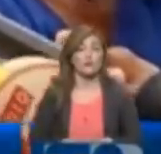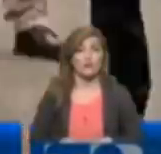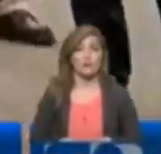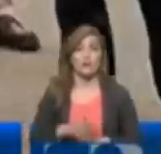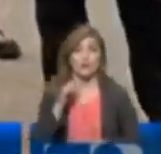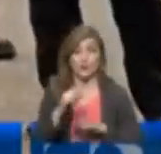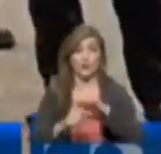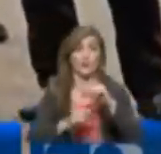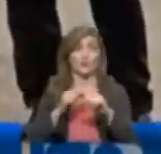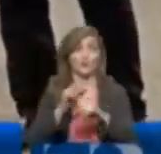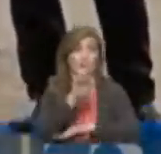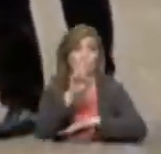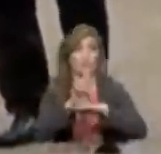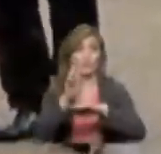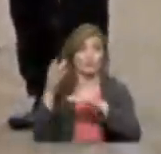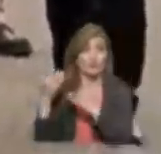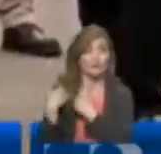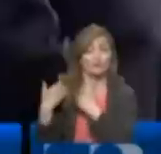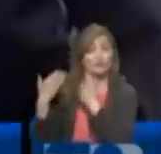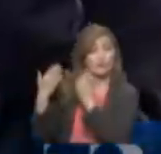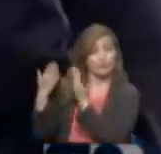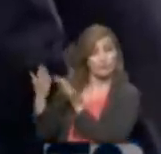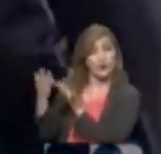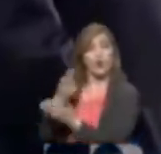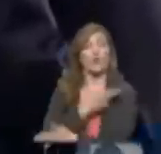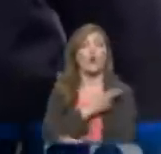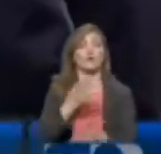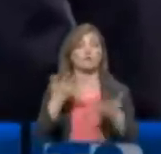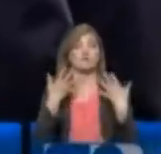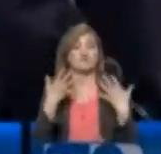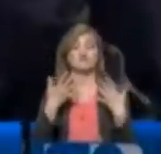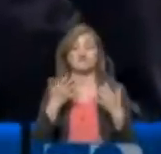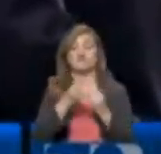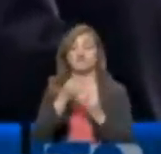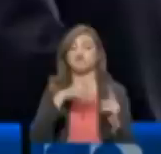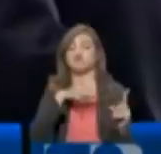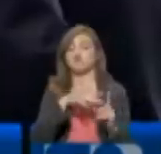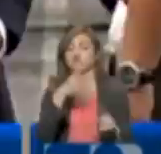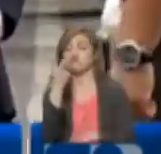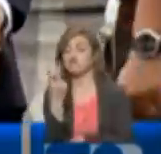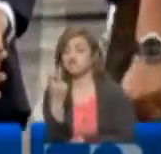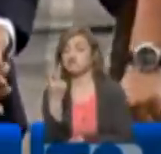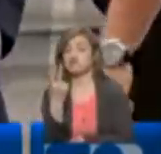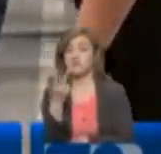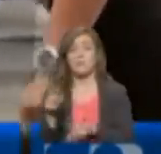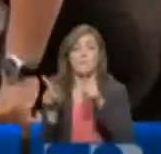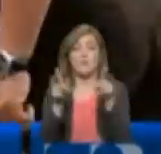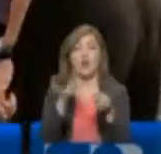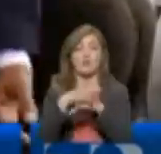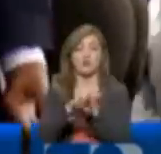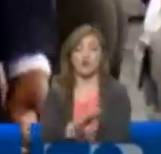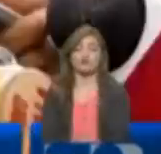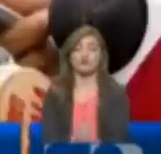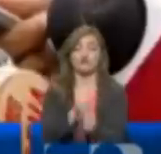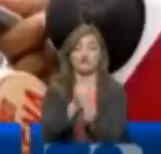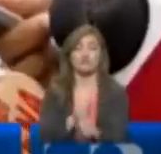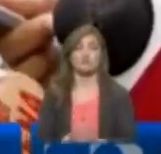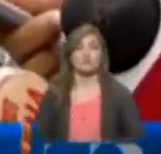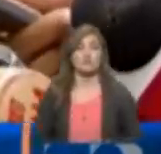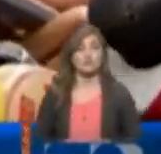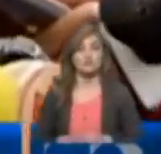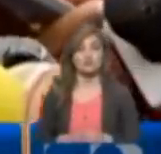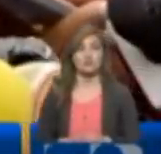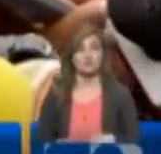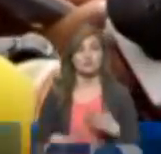escalada el rector encargado de la universidad de guayaquil en vista de los últimos atentados anunció un plan integral de seguridad vamos a